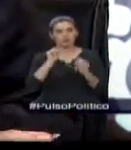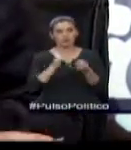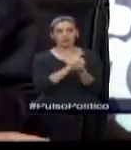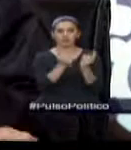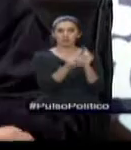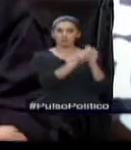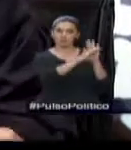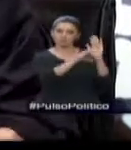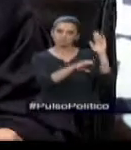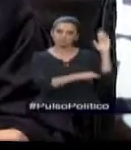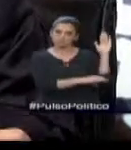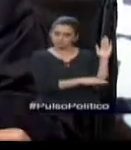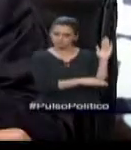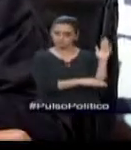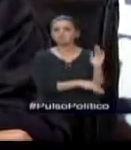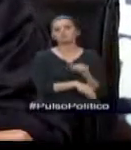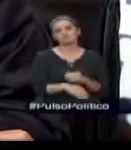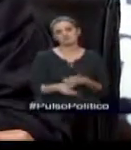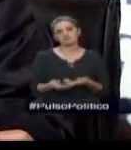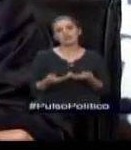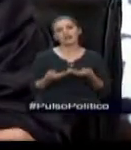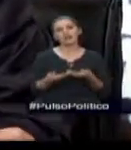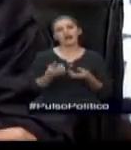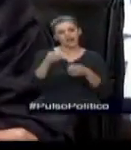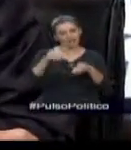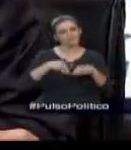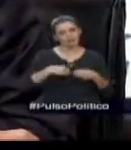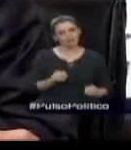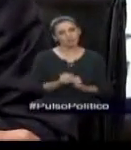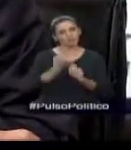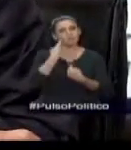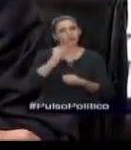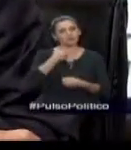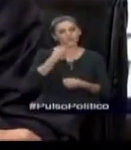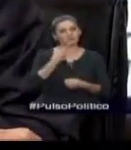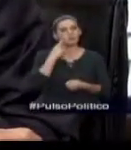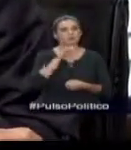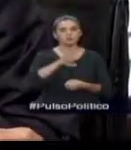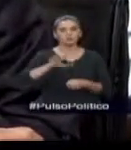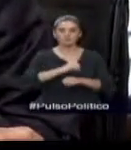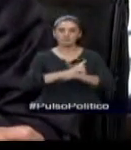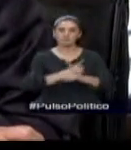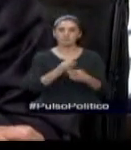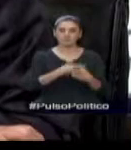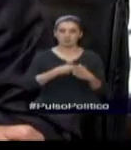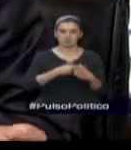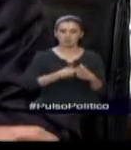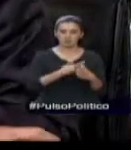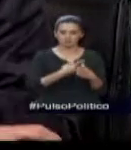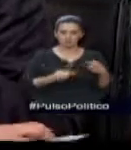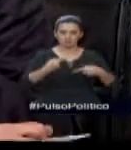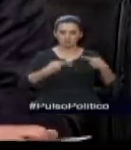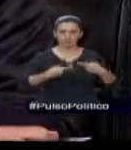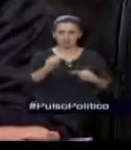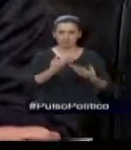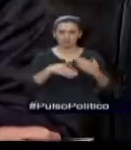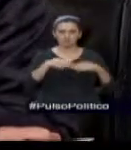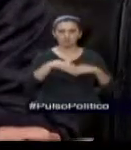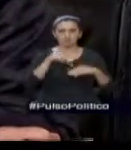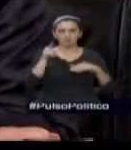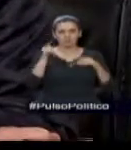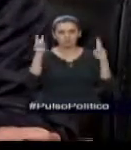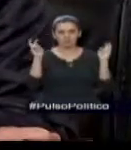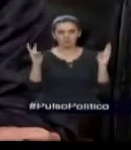por parte de la asamblea fue dada por el pueblo ecuatoriano durante 55 minutos entonces debatiremos en qué